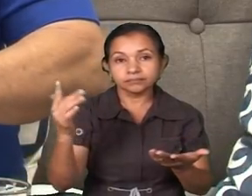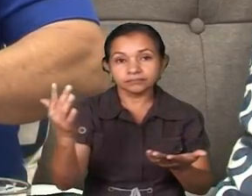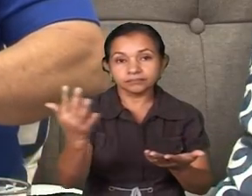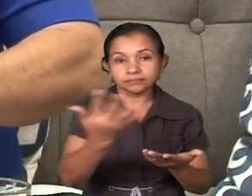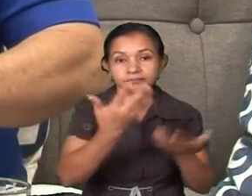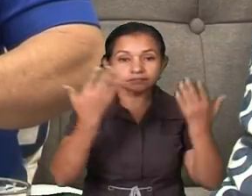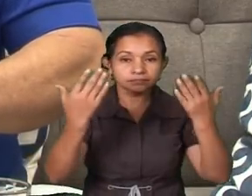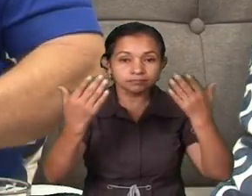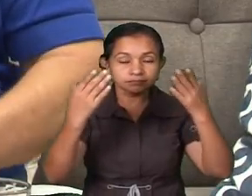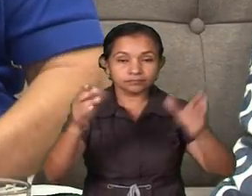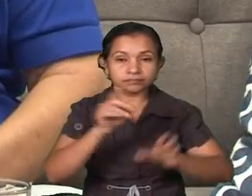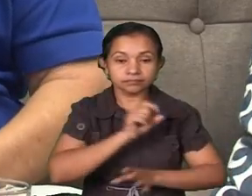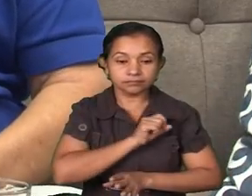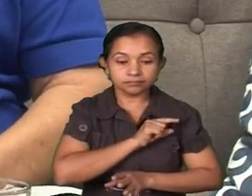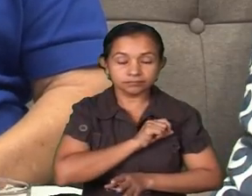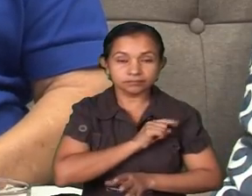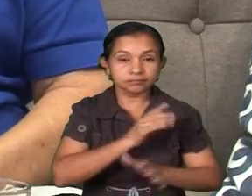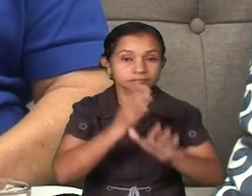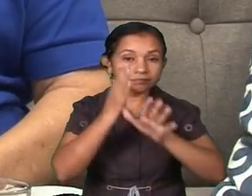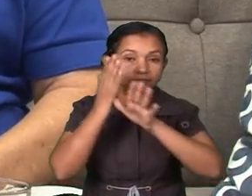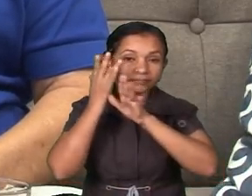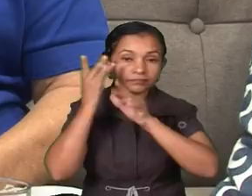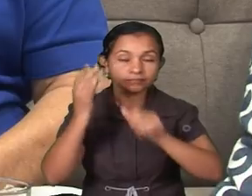de pecado en San Juan del Sur.